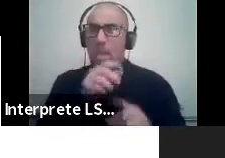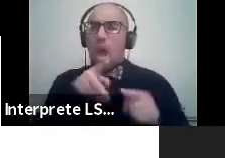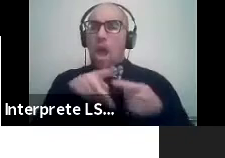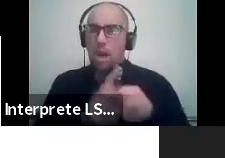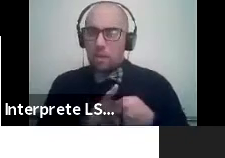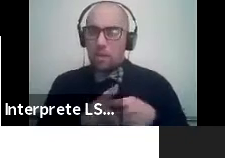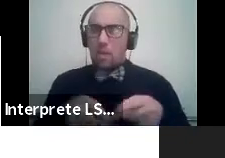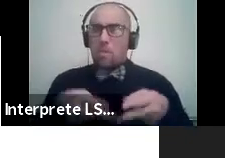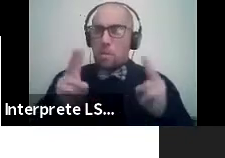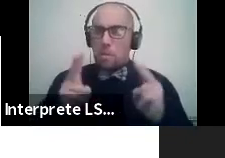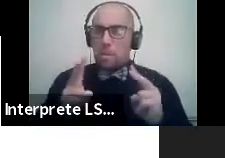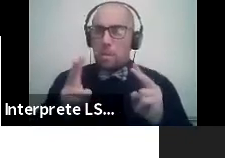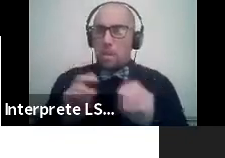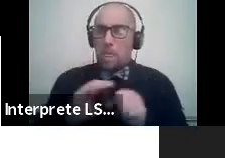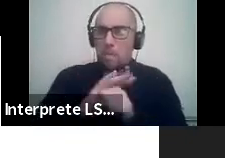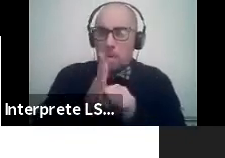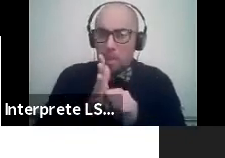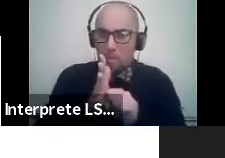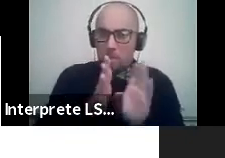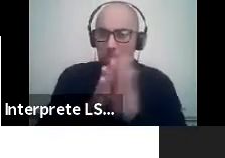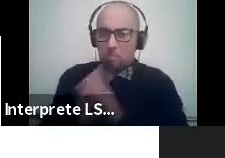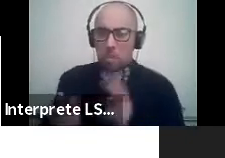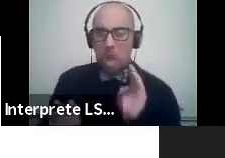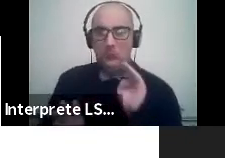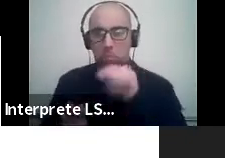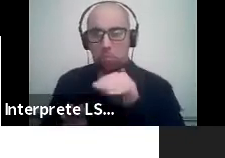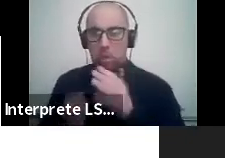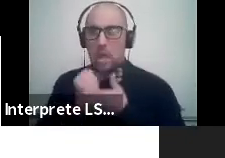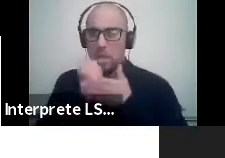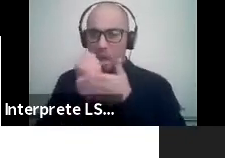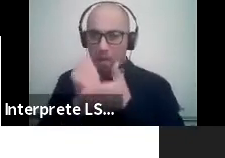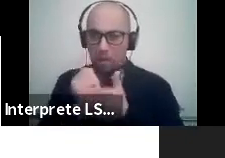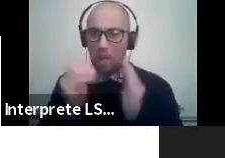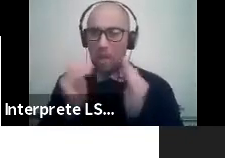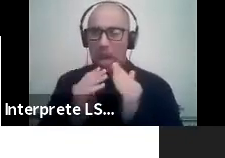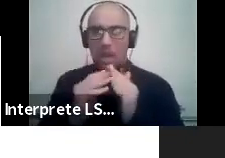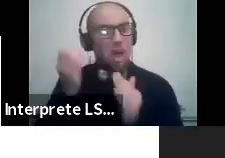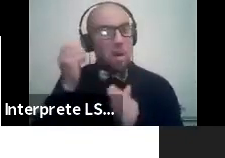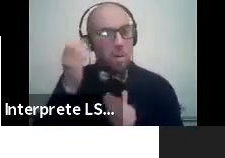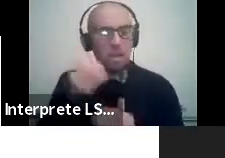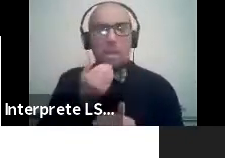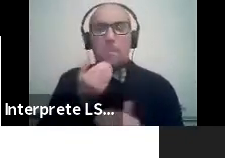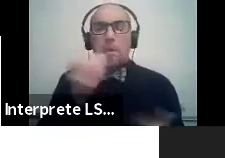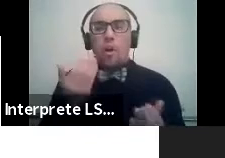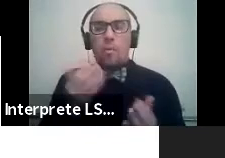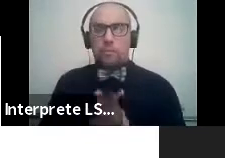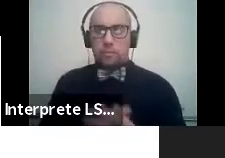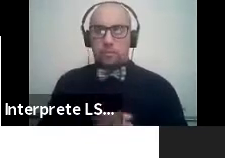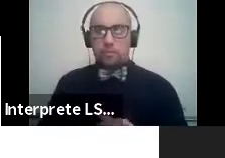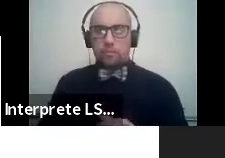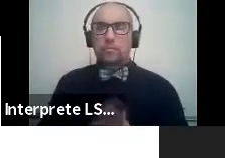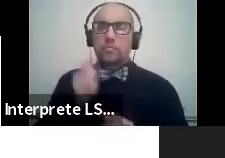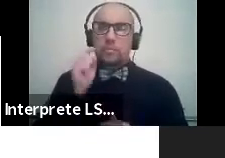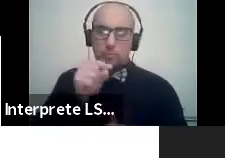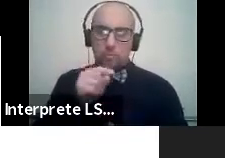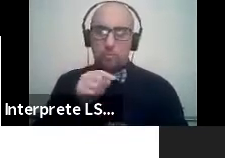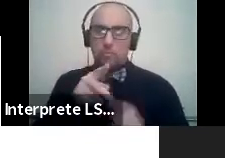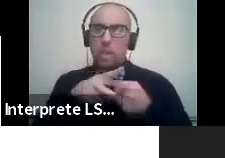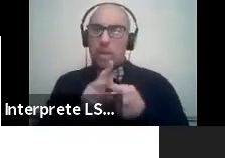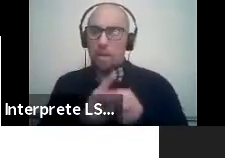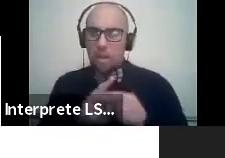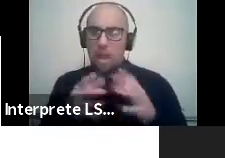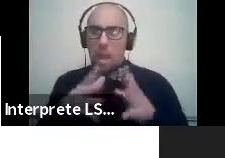que pueda venir entonces a apoyar el aprendizaje de los niños en la casa? ¿Y de qué manera entonces podemos hacer esta herramienta un tanto